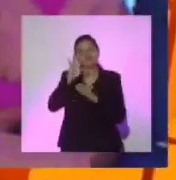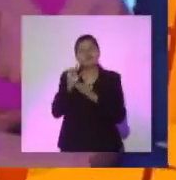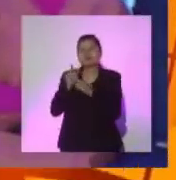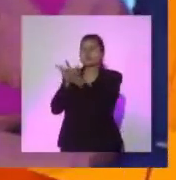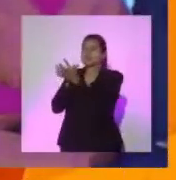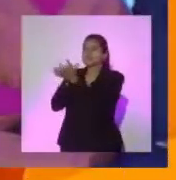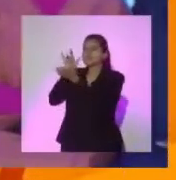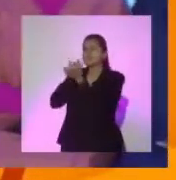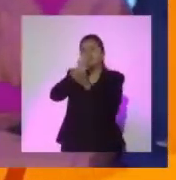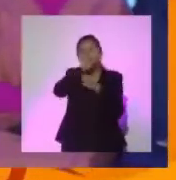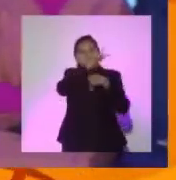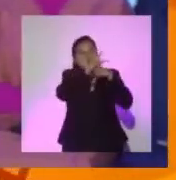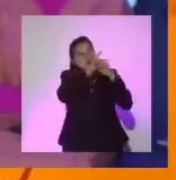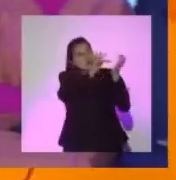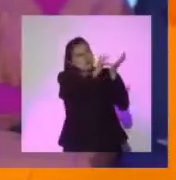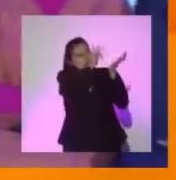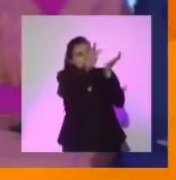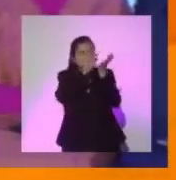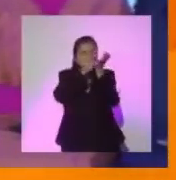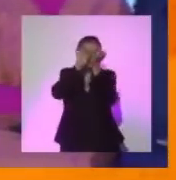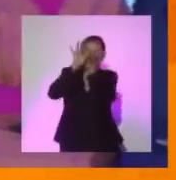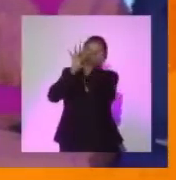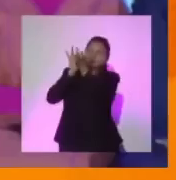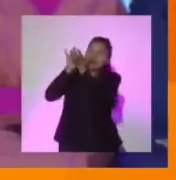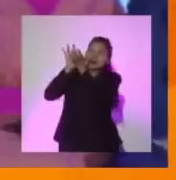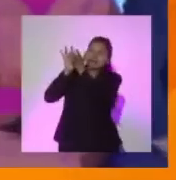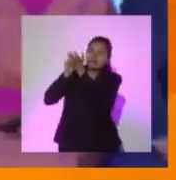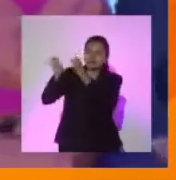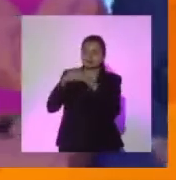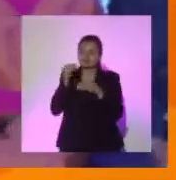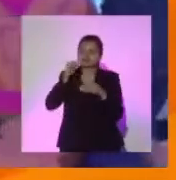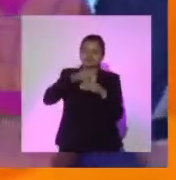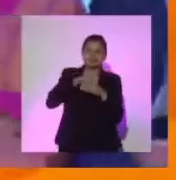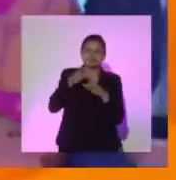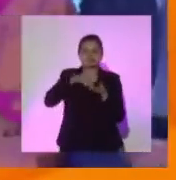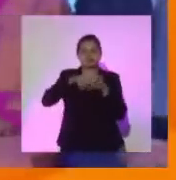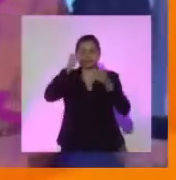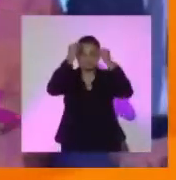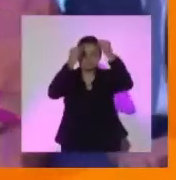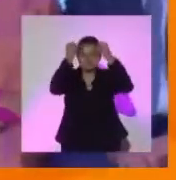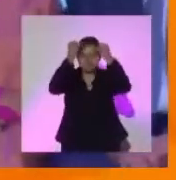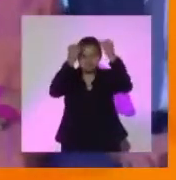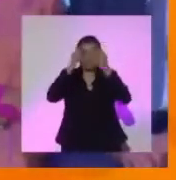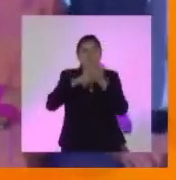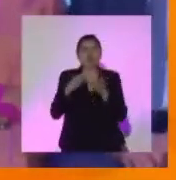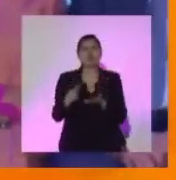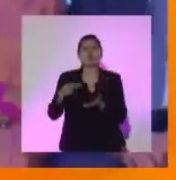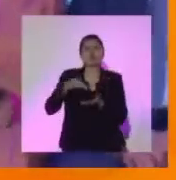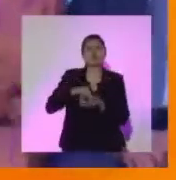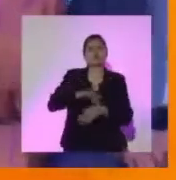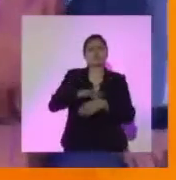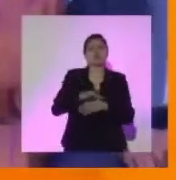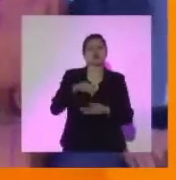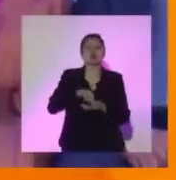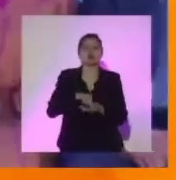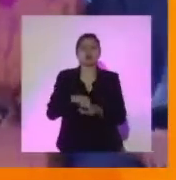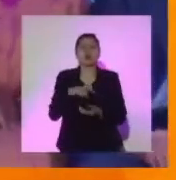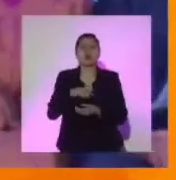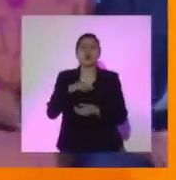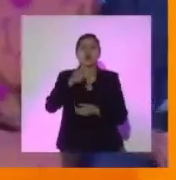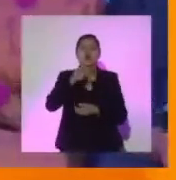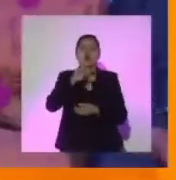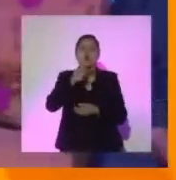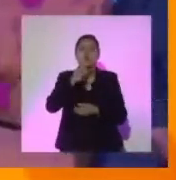todo y todo creo que el trabajo de conselo cisar se queda muy corto en temas de lectura de promoción de lectura y demás porque yo no recuerdo en